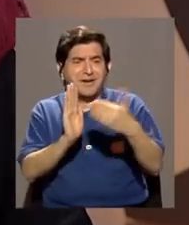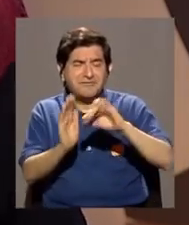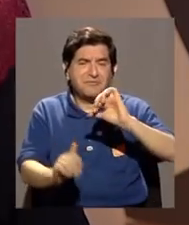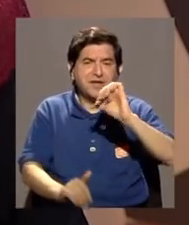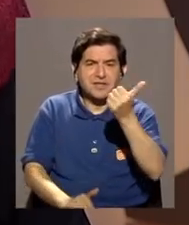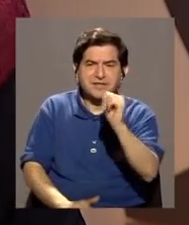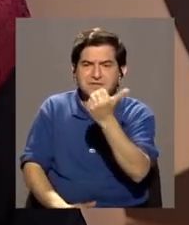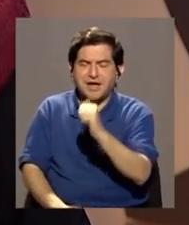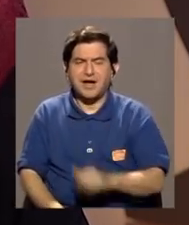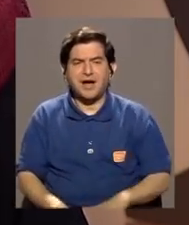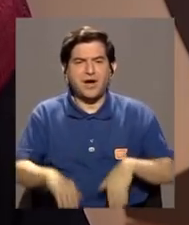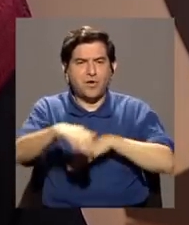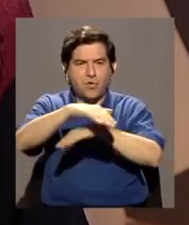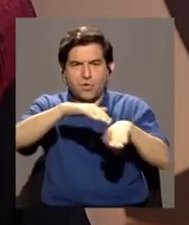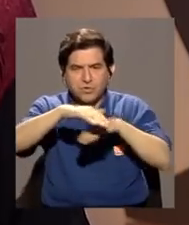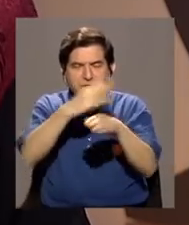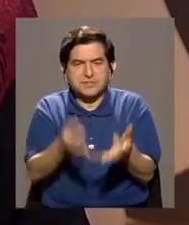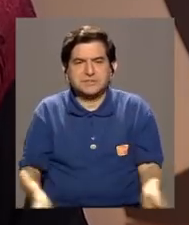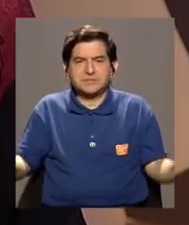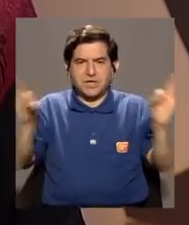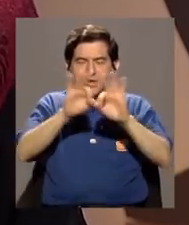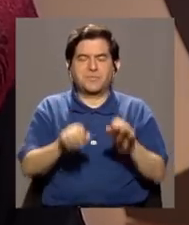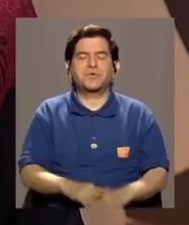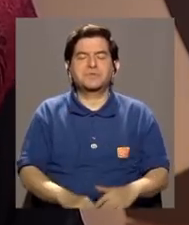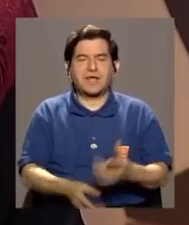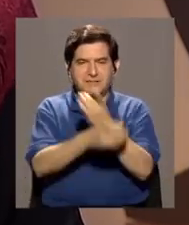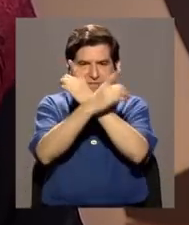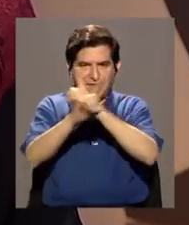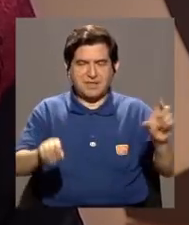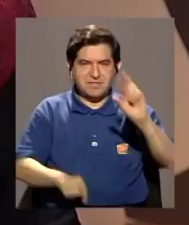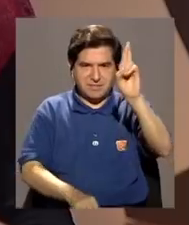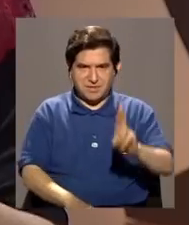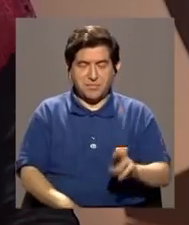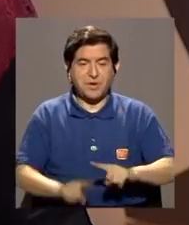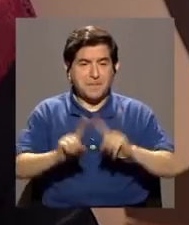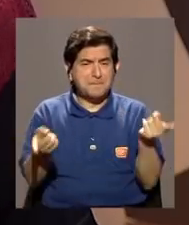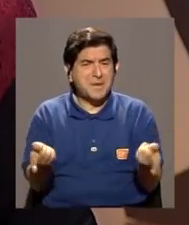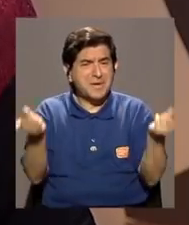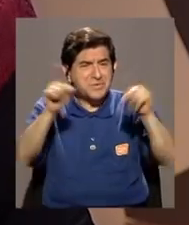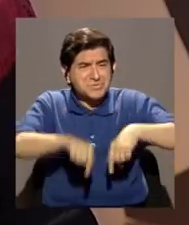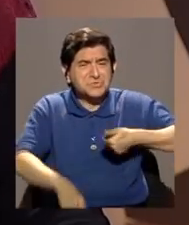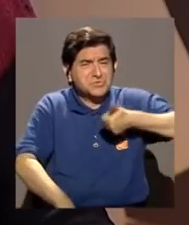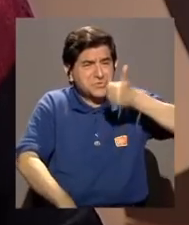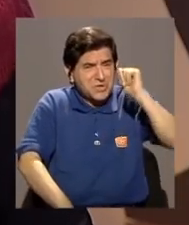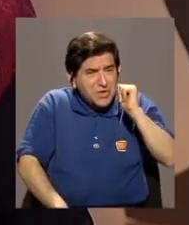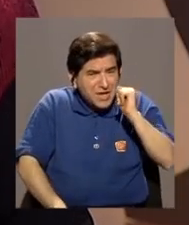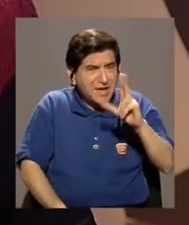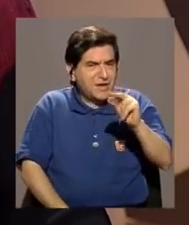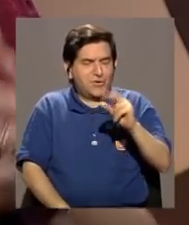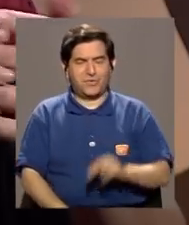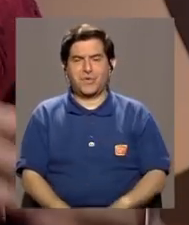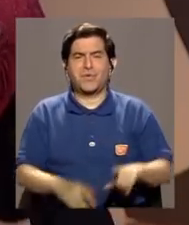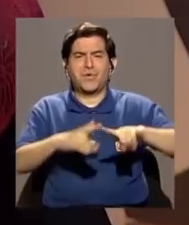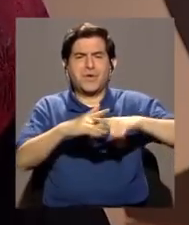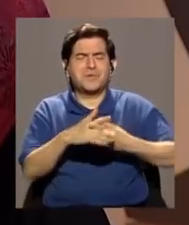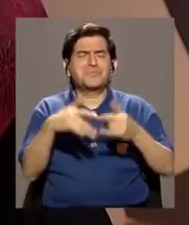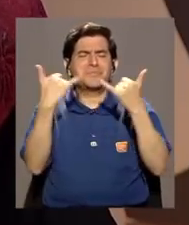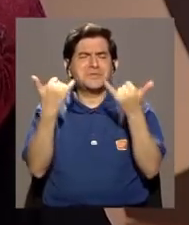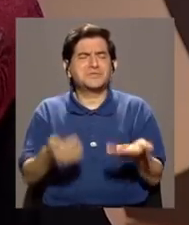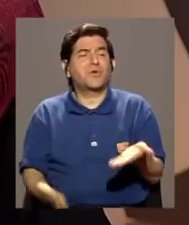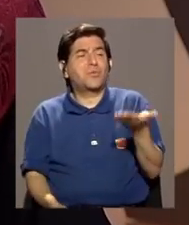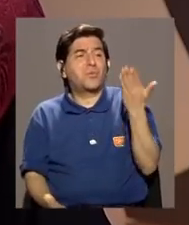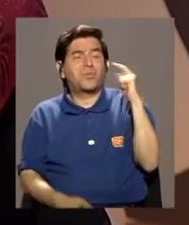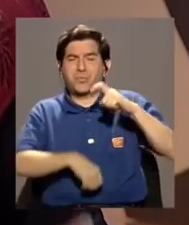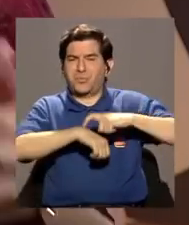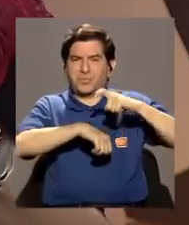carcomiendo otros pilares del estado de la democracia costarricense pero esto no ocurrió ayer ni comenzó ayer comenzó desde